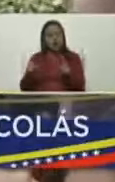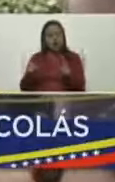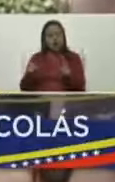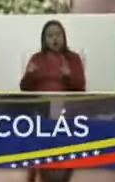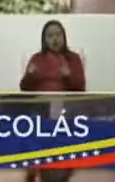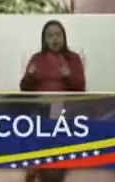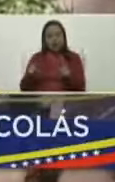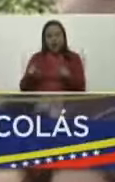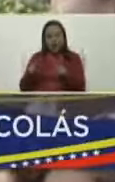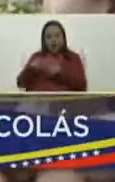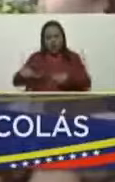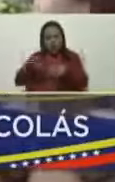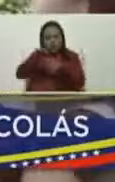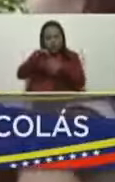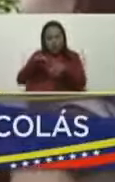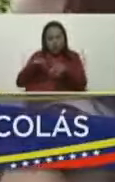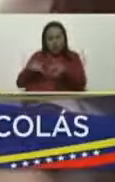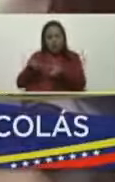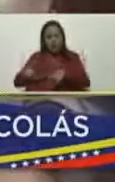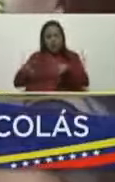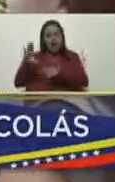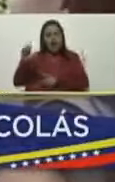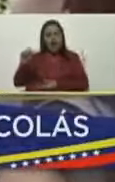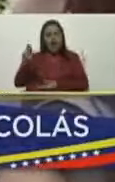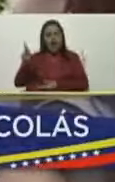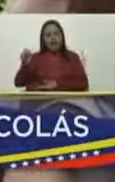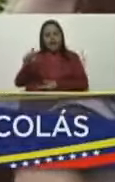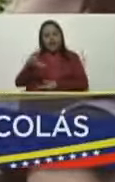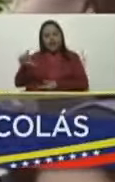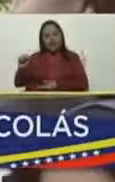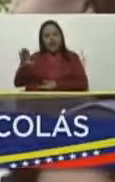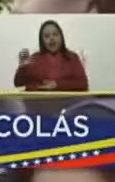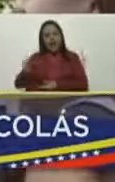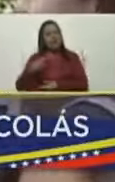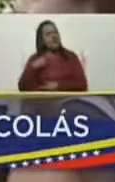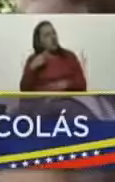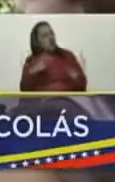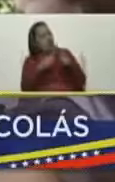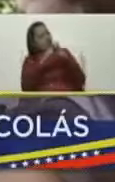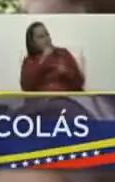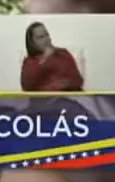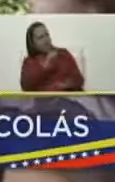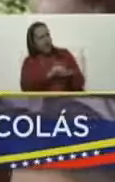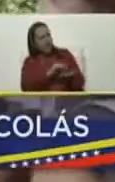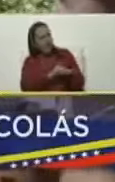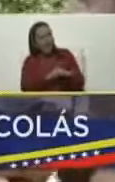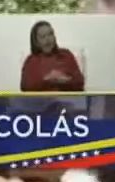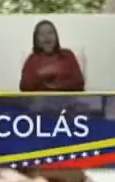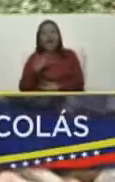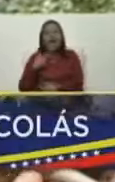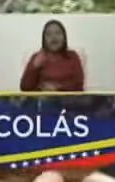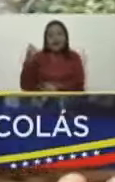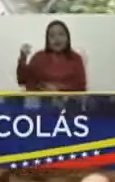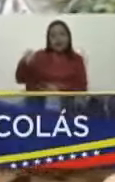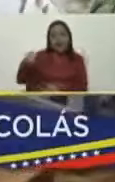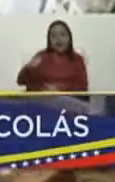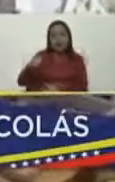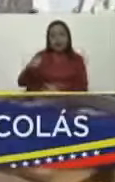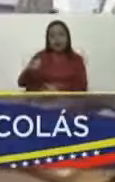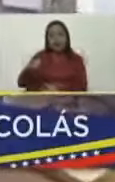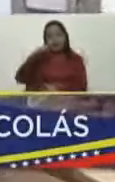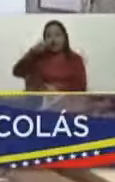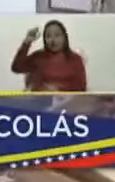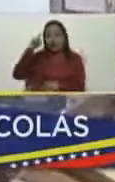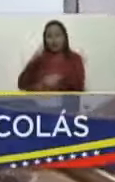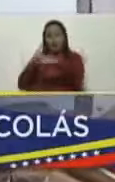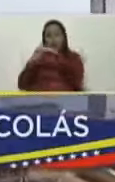la tengo allá en Carayaca. Yo te conocí la otra vez. ¿Dónde nos conocimos? En Maduro Más. En con Maduro Más, claro. Pues me sorprendió